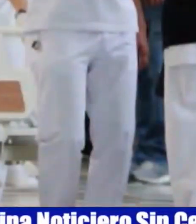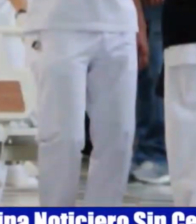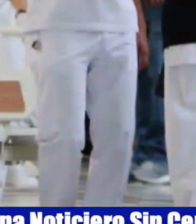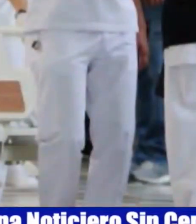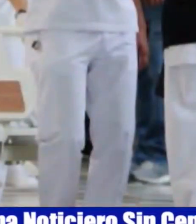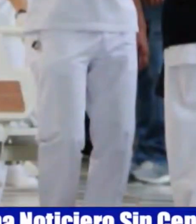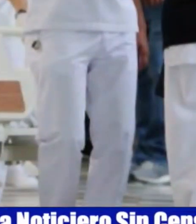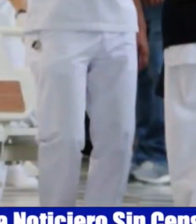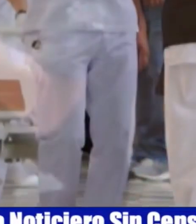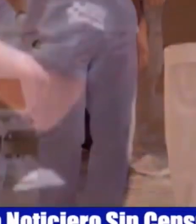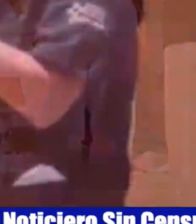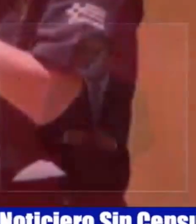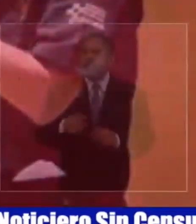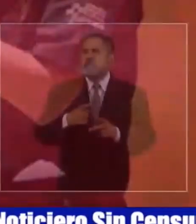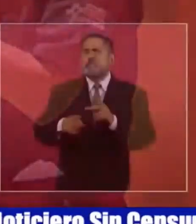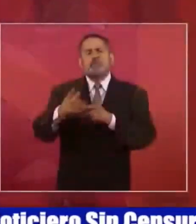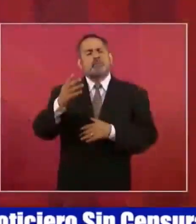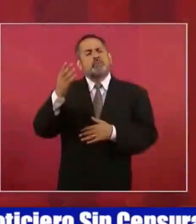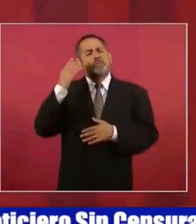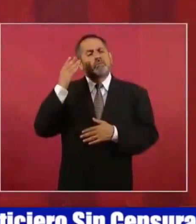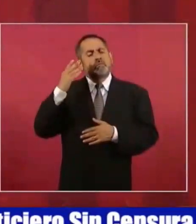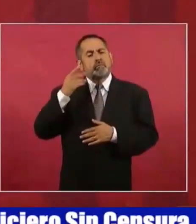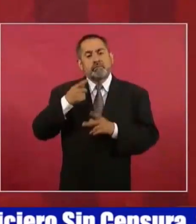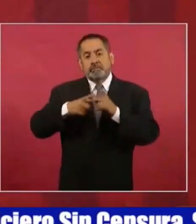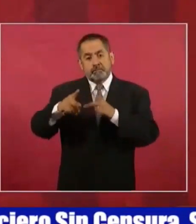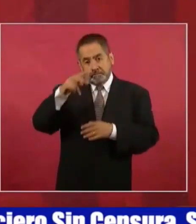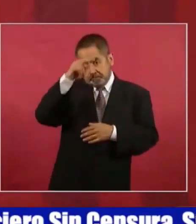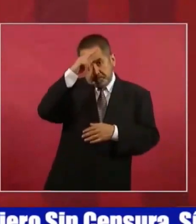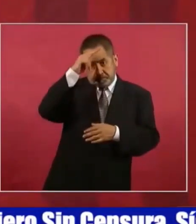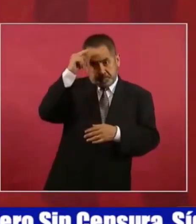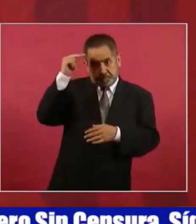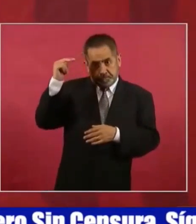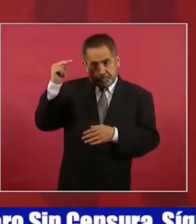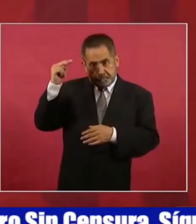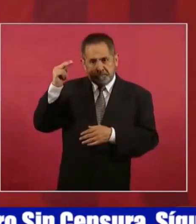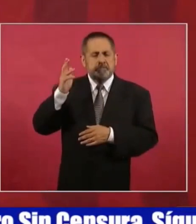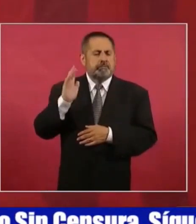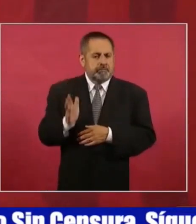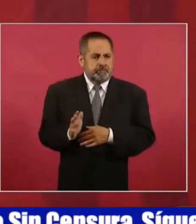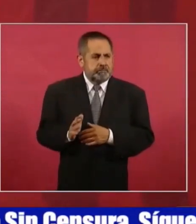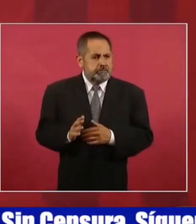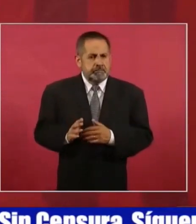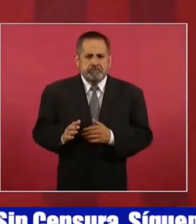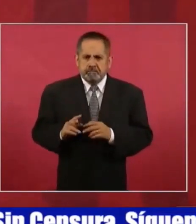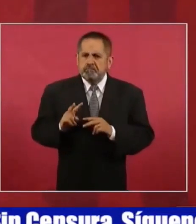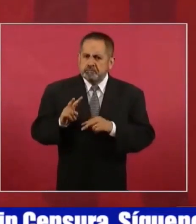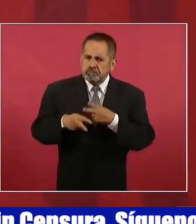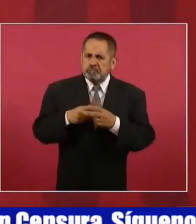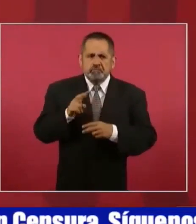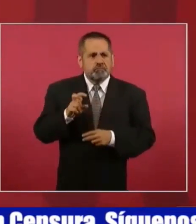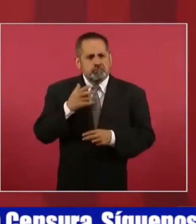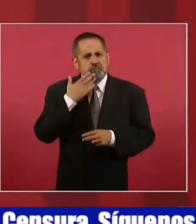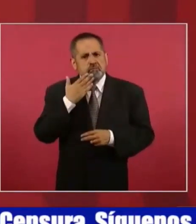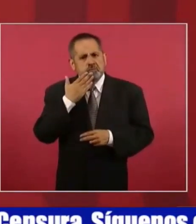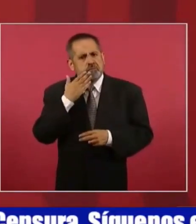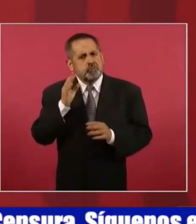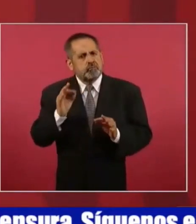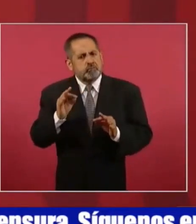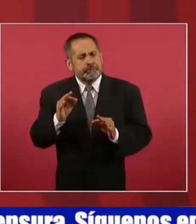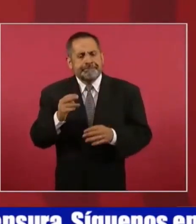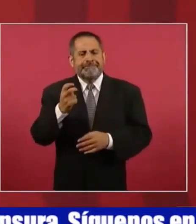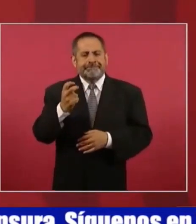también que los objetivos del Plan de Salud para el Bienestar, mejor conocido como IMSS Bienestar,